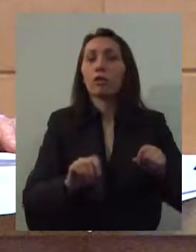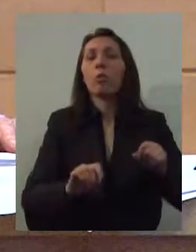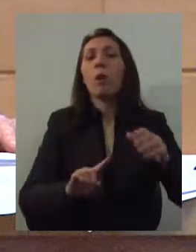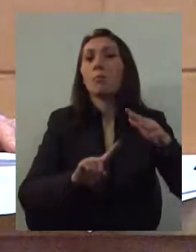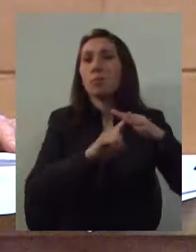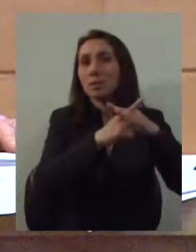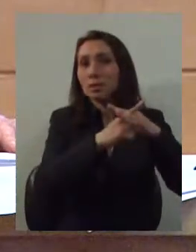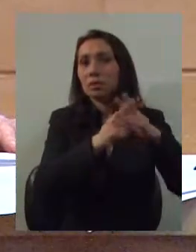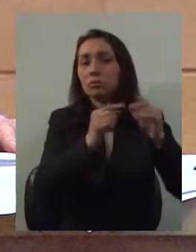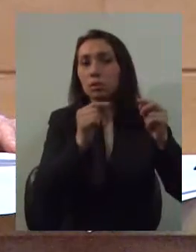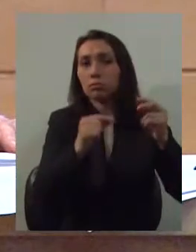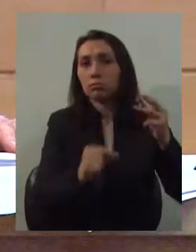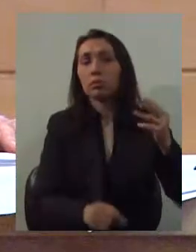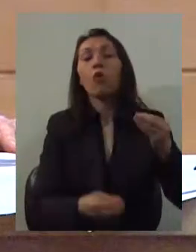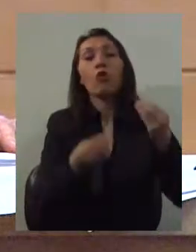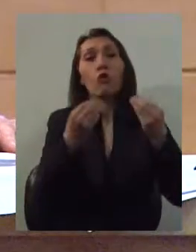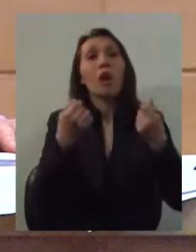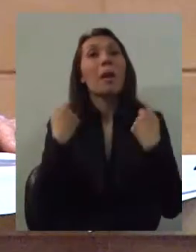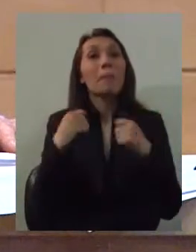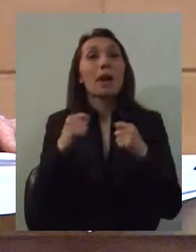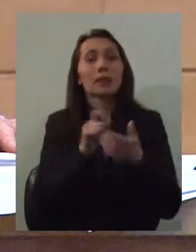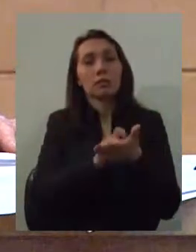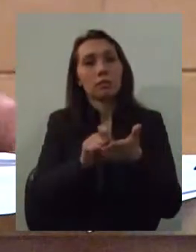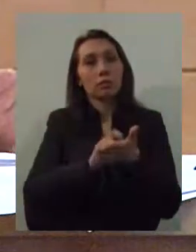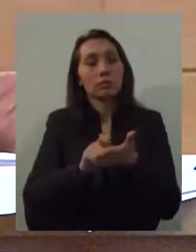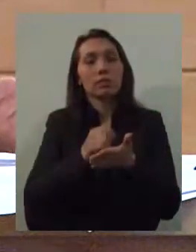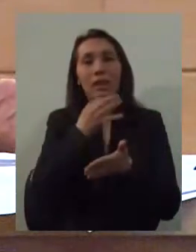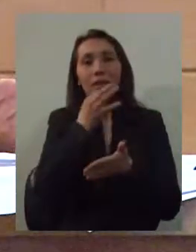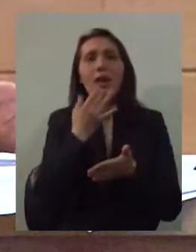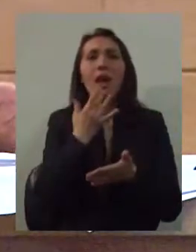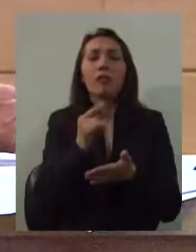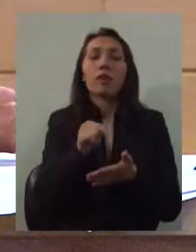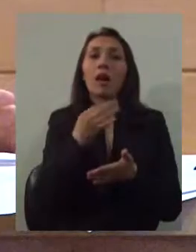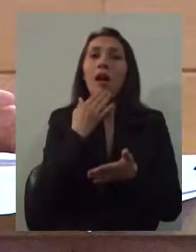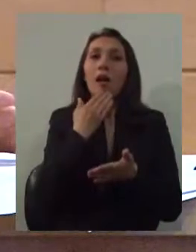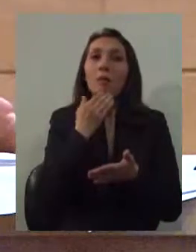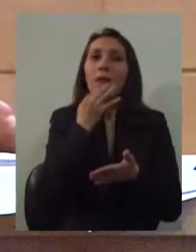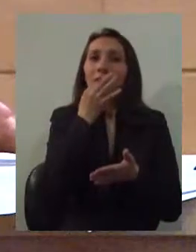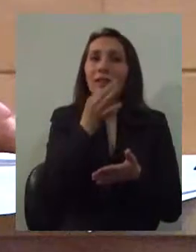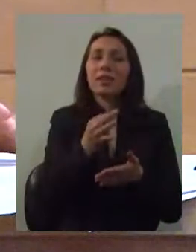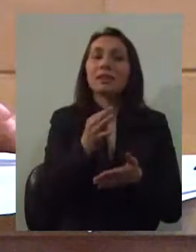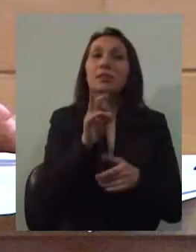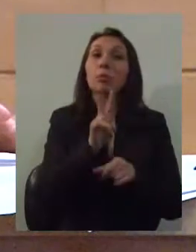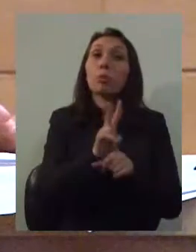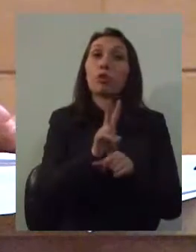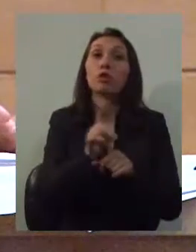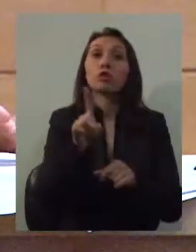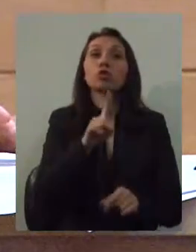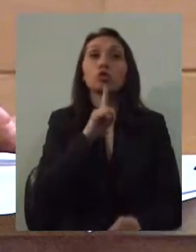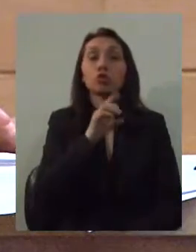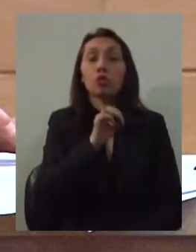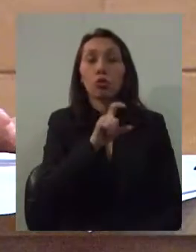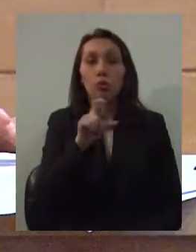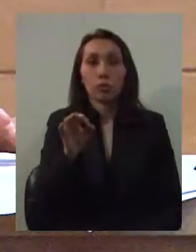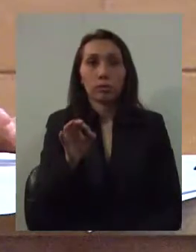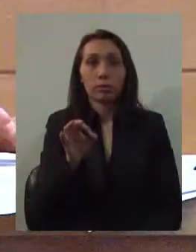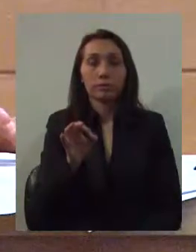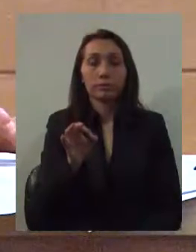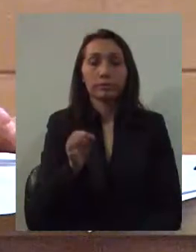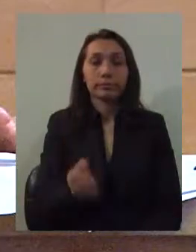que establecer las guías de buenas prácticas de que hablaba, según ha referido el profesor Stocco.